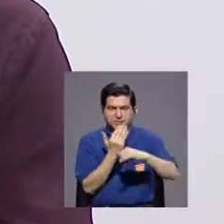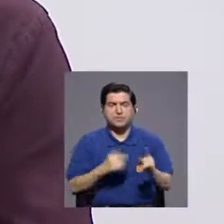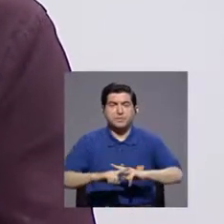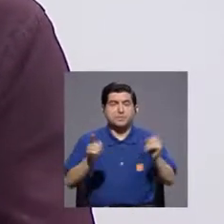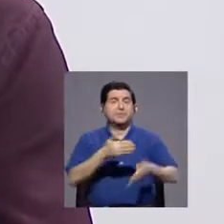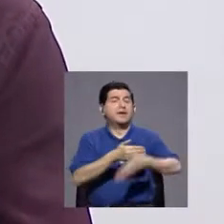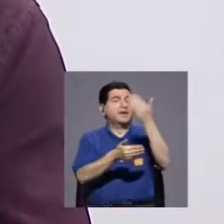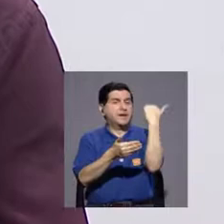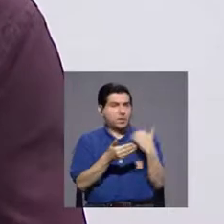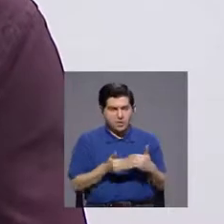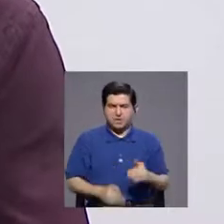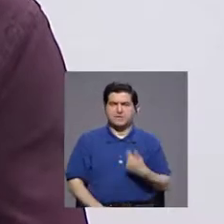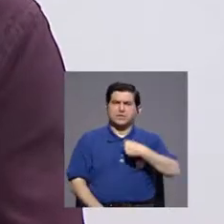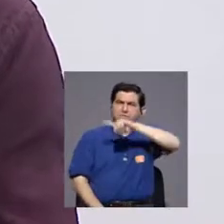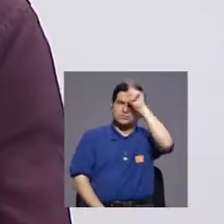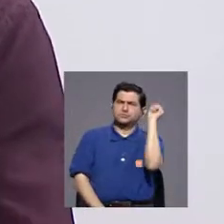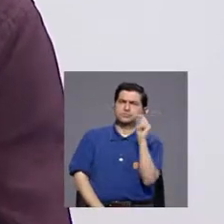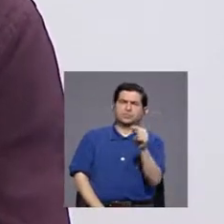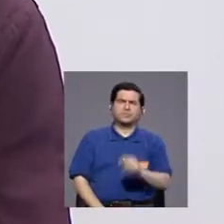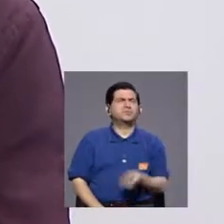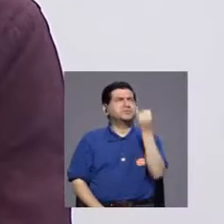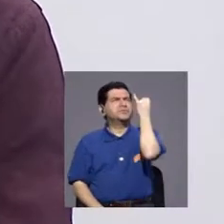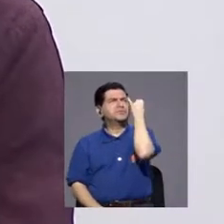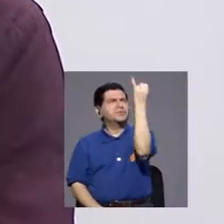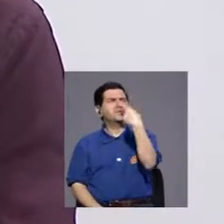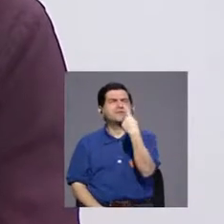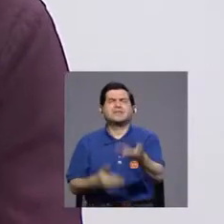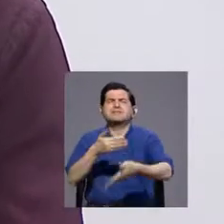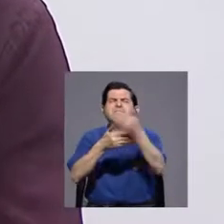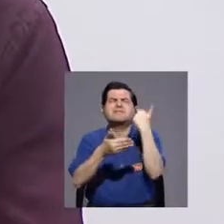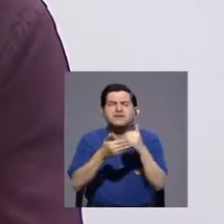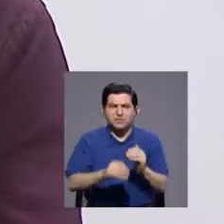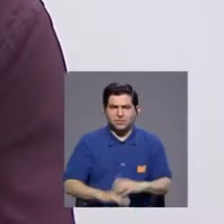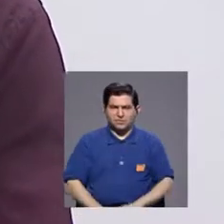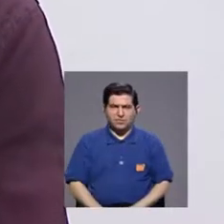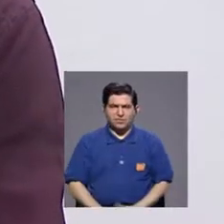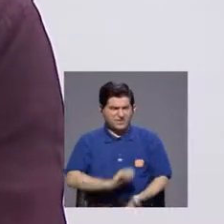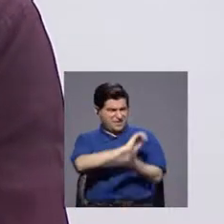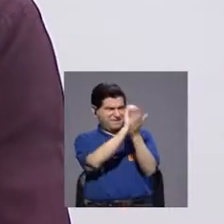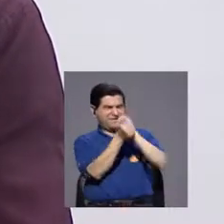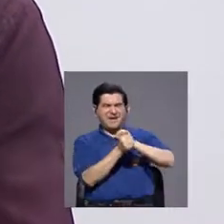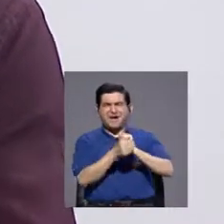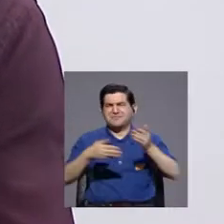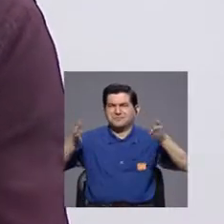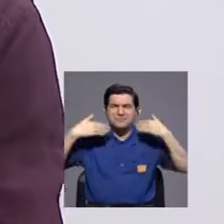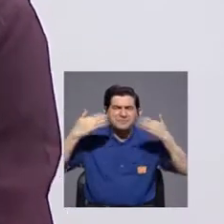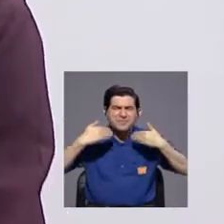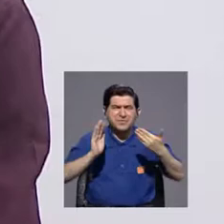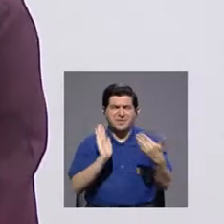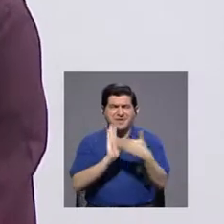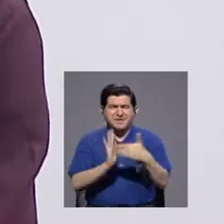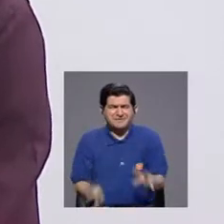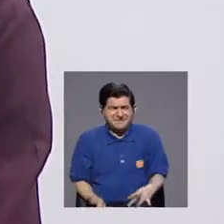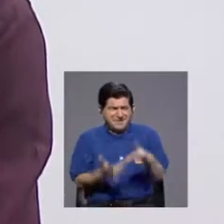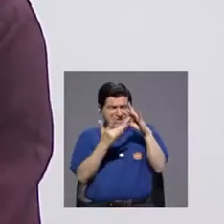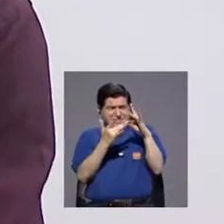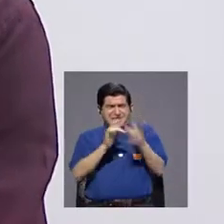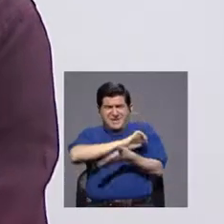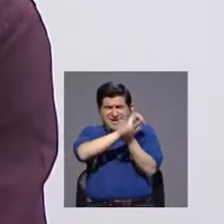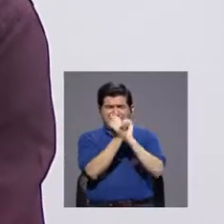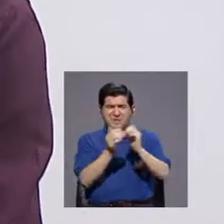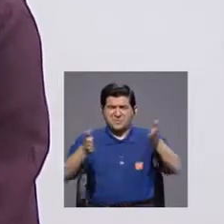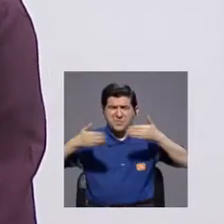pero un antes el rafael yo quisiera preguntarle algunos conceptos que usted ha mencionado el cambio climático como cómo afecta principalmente cambio